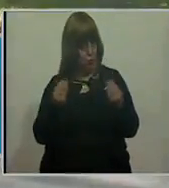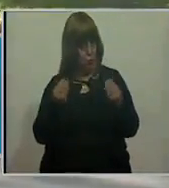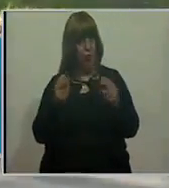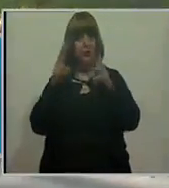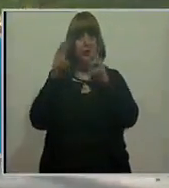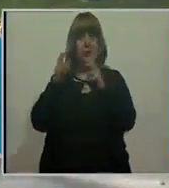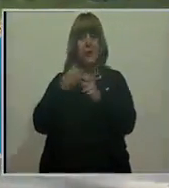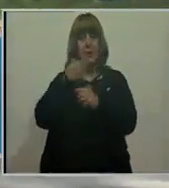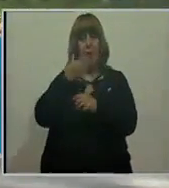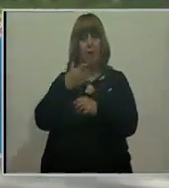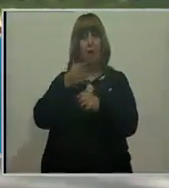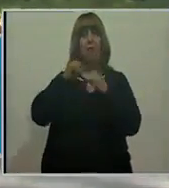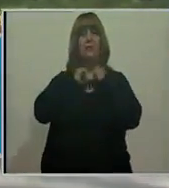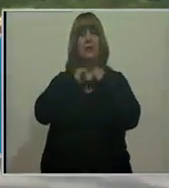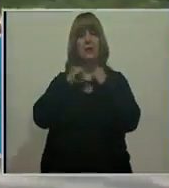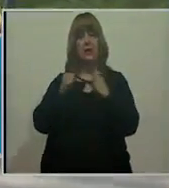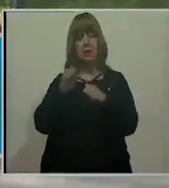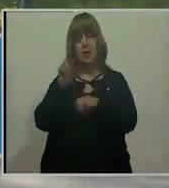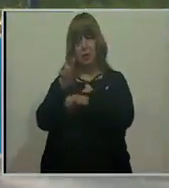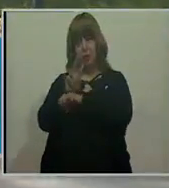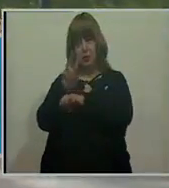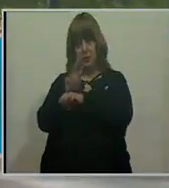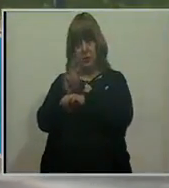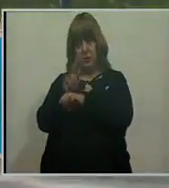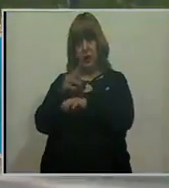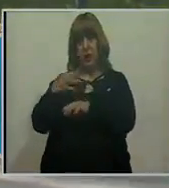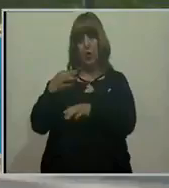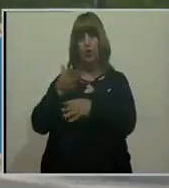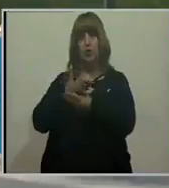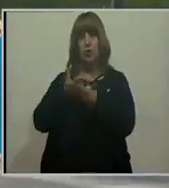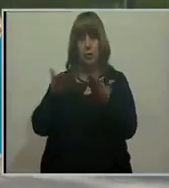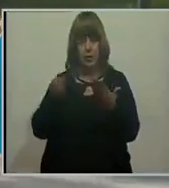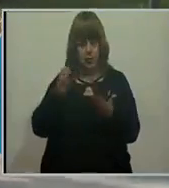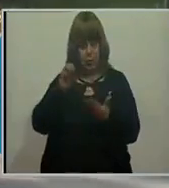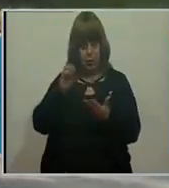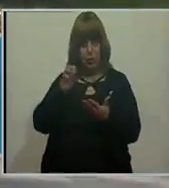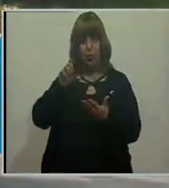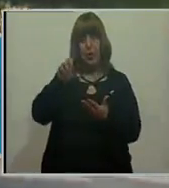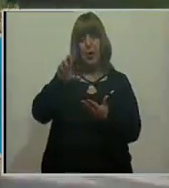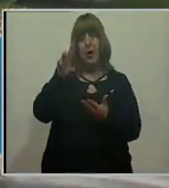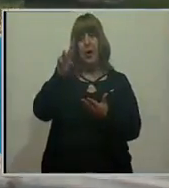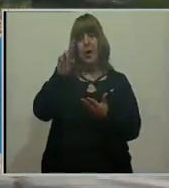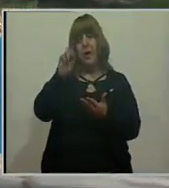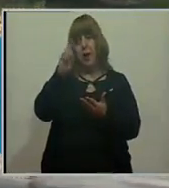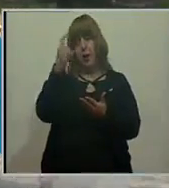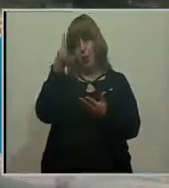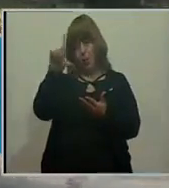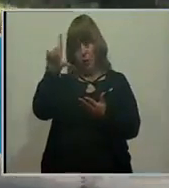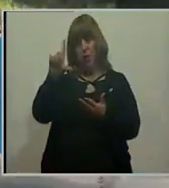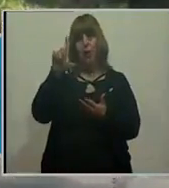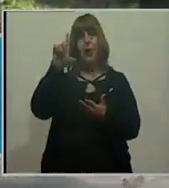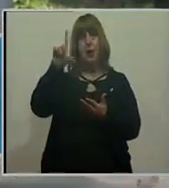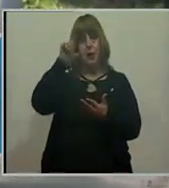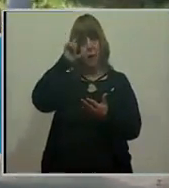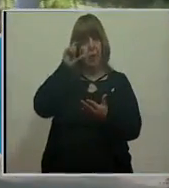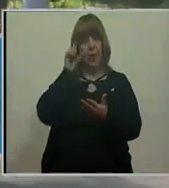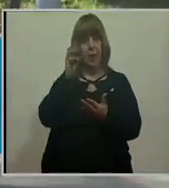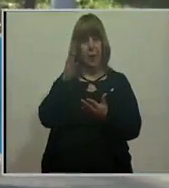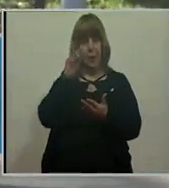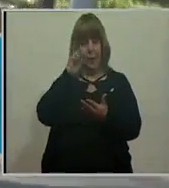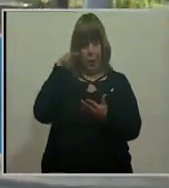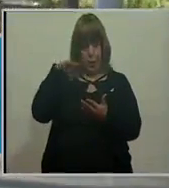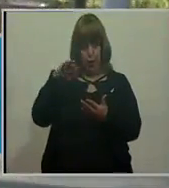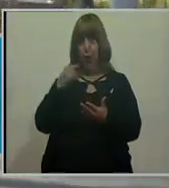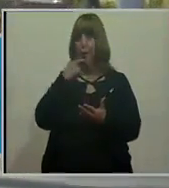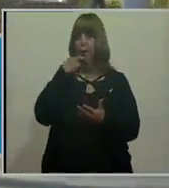con el secretario de Seguridad Ciudadana de Capital. Su nombre es Raúl Lebrino. Le vamos a preguntar cómo están trabajando con el tema del